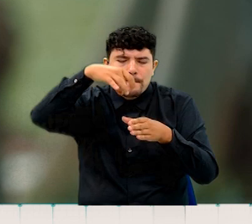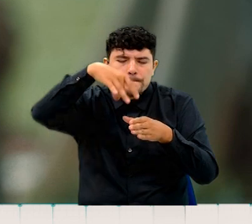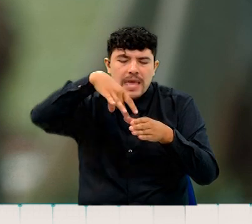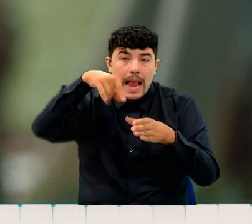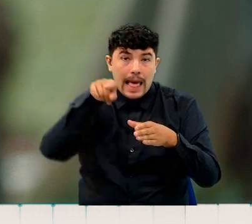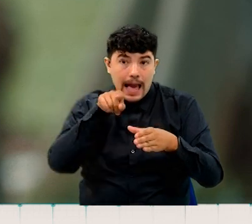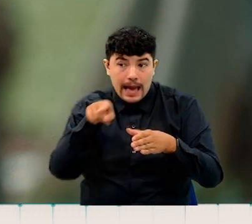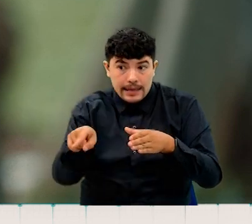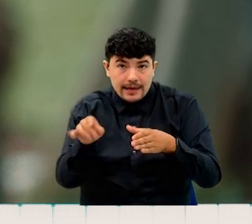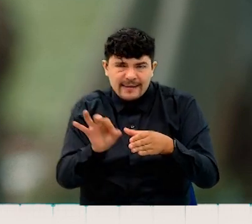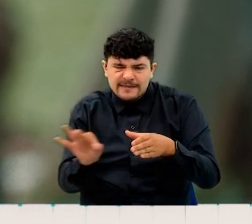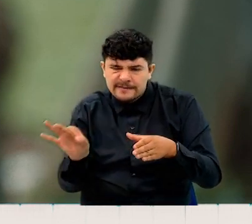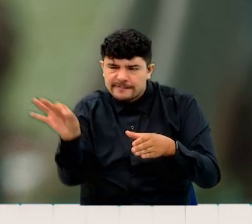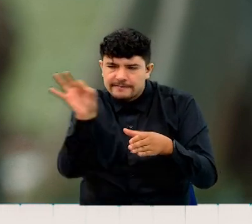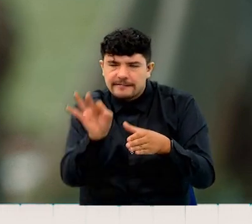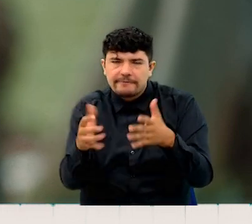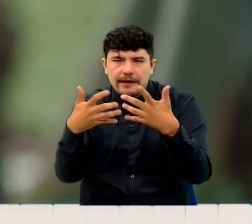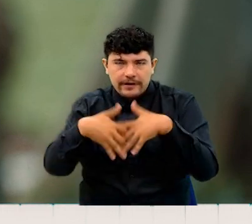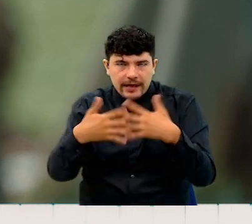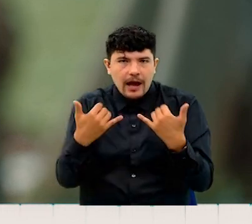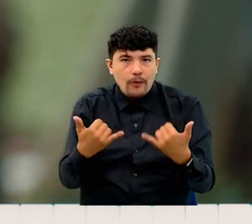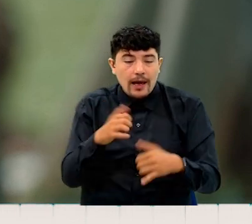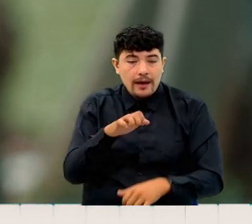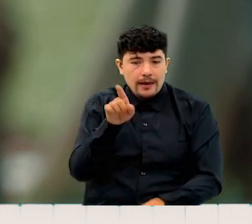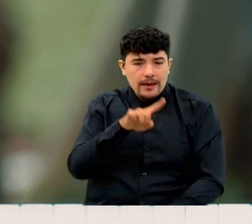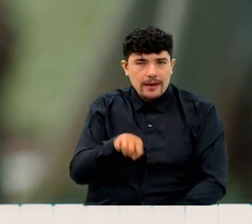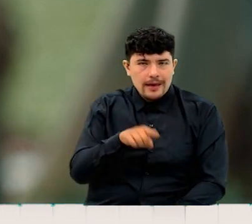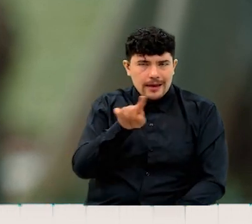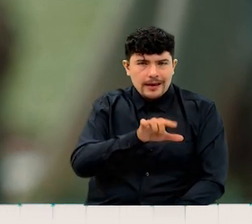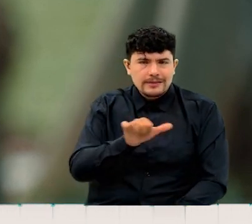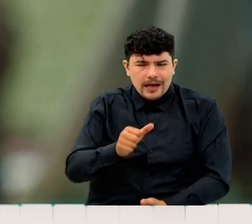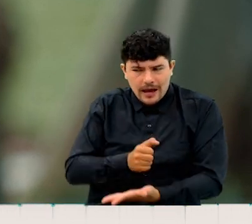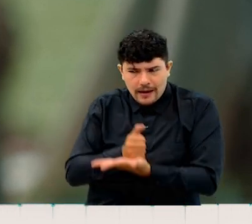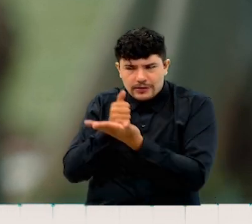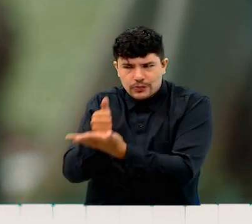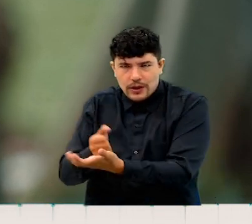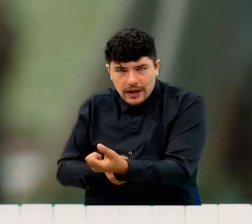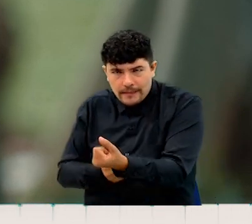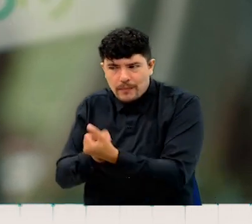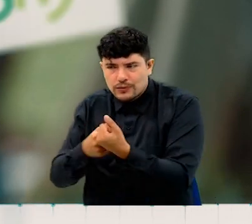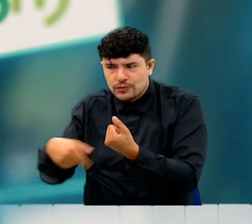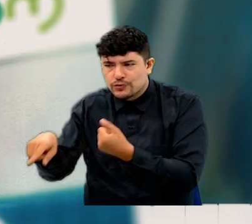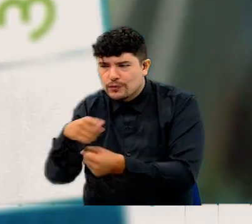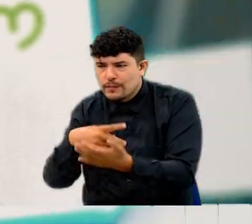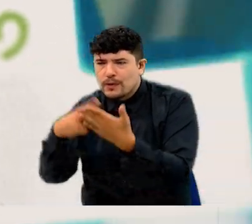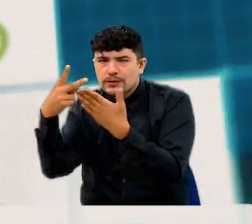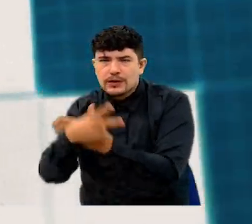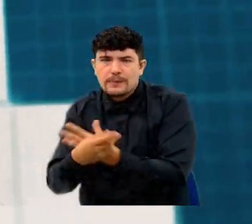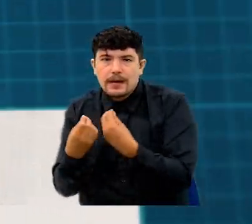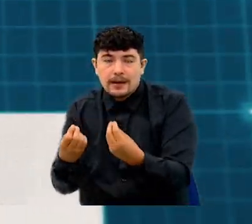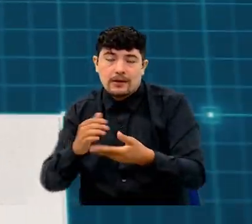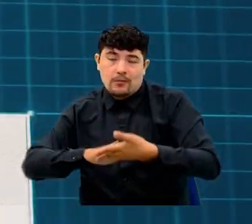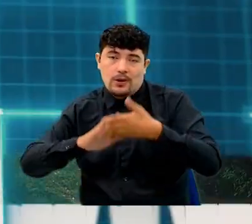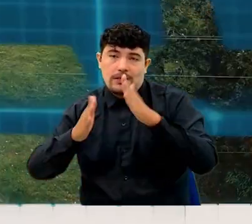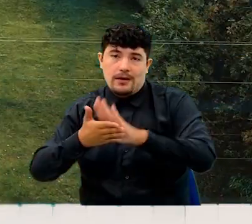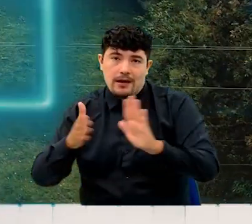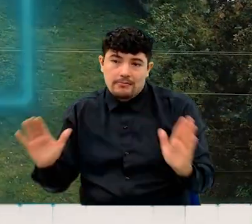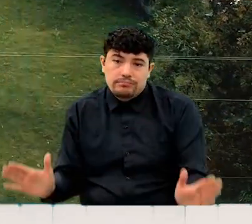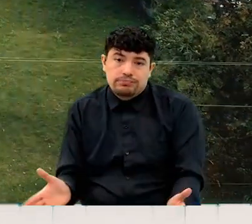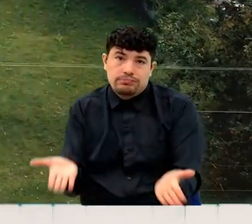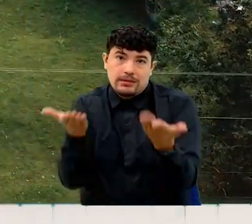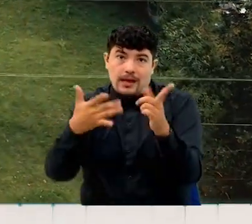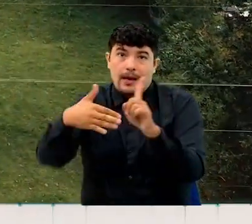contribuyéndole para que se siga fortaleciendo y genere importantes beneficios para las comunidades y el ambiente.